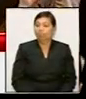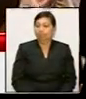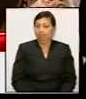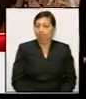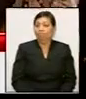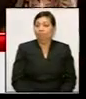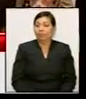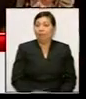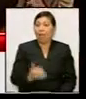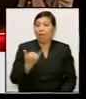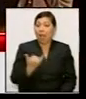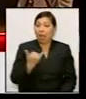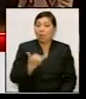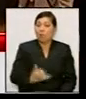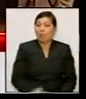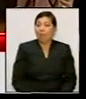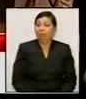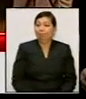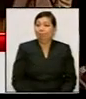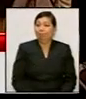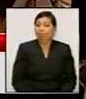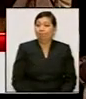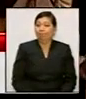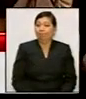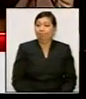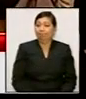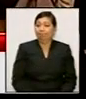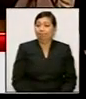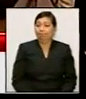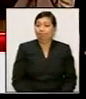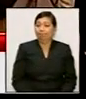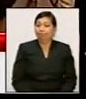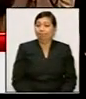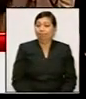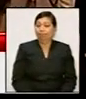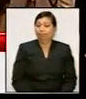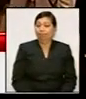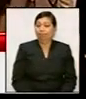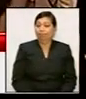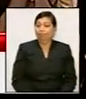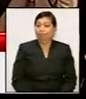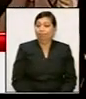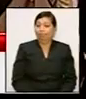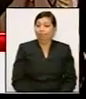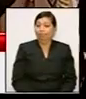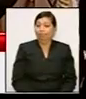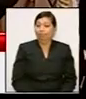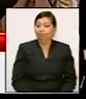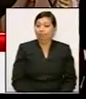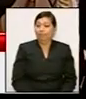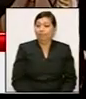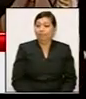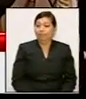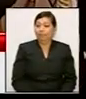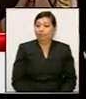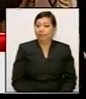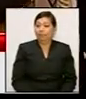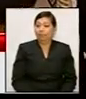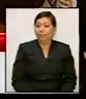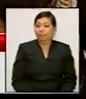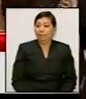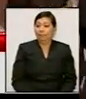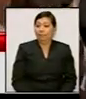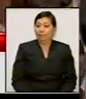A continuación, el congresista Edmundo del Águila, a nombre del Partido Político Acción